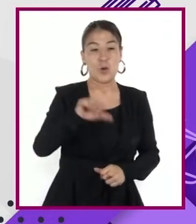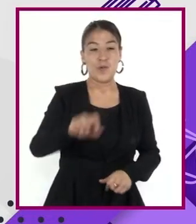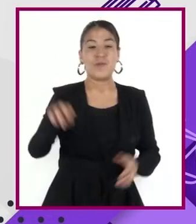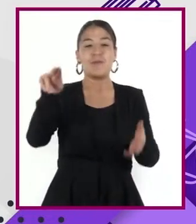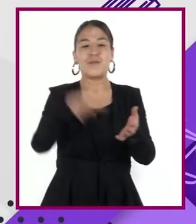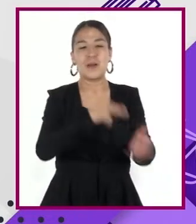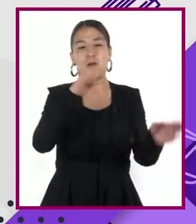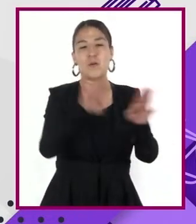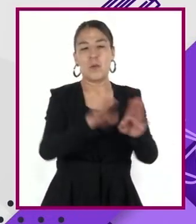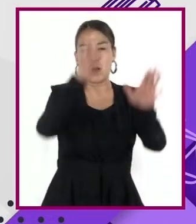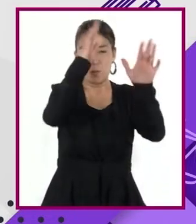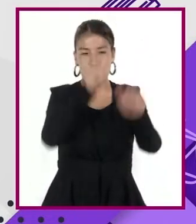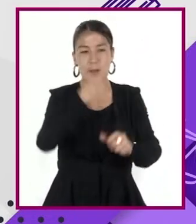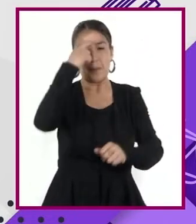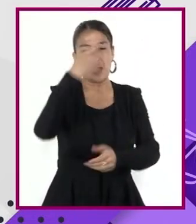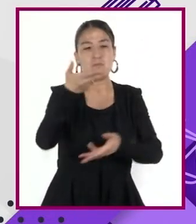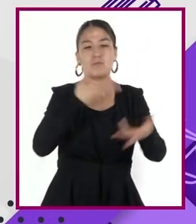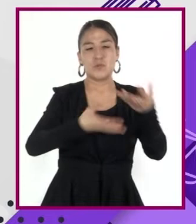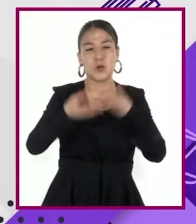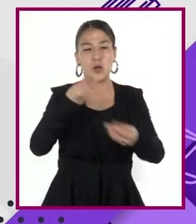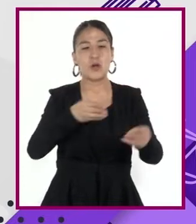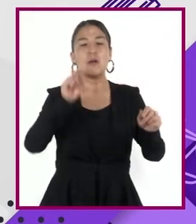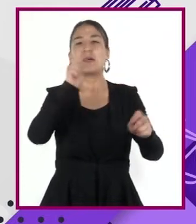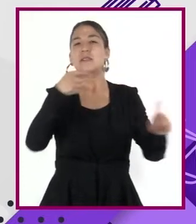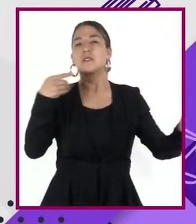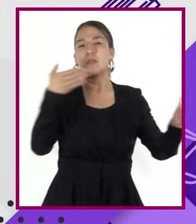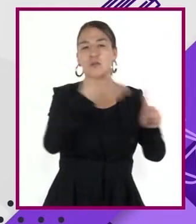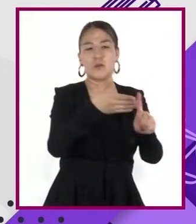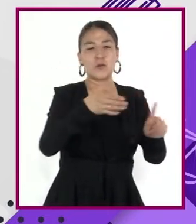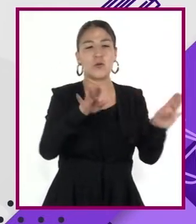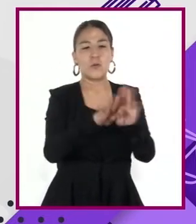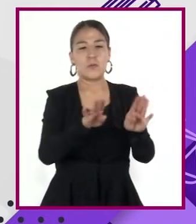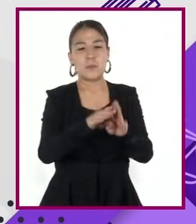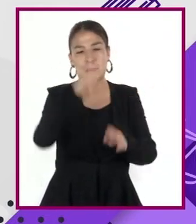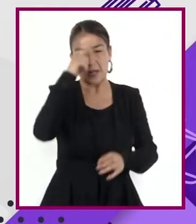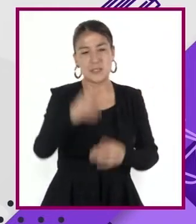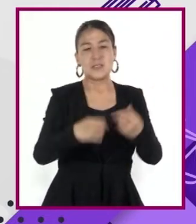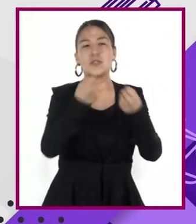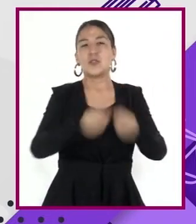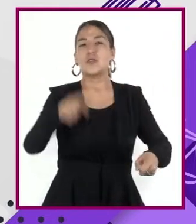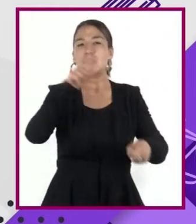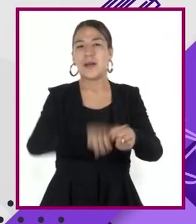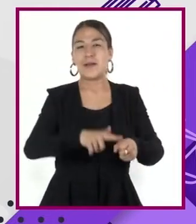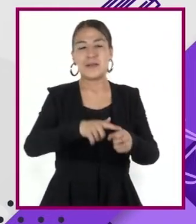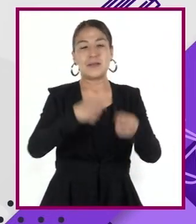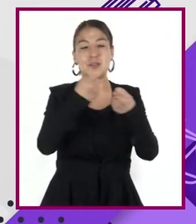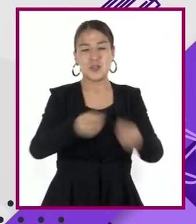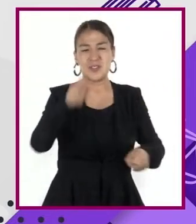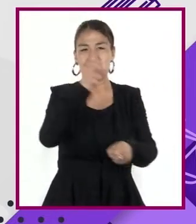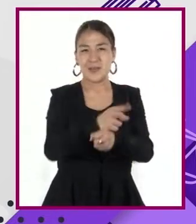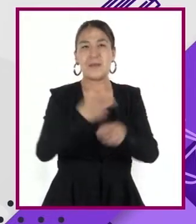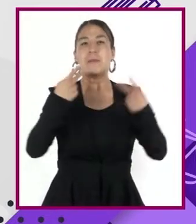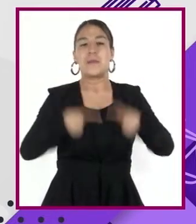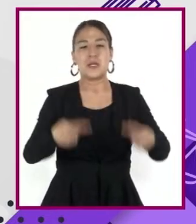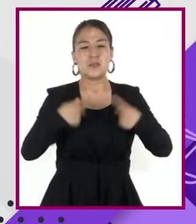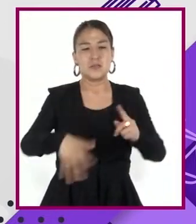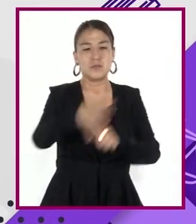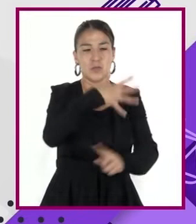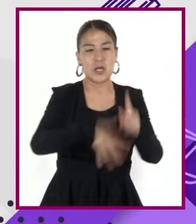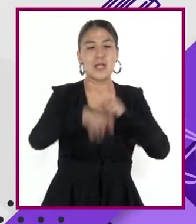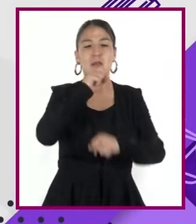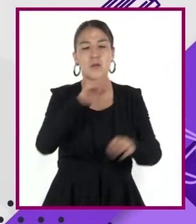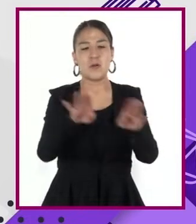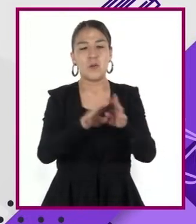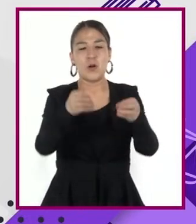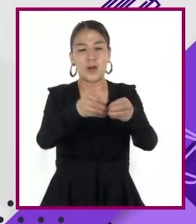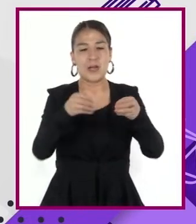de cooperación que tiene como objetivo estimular el papel de la sociedad civil y las organizaciones regionales en